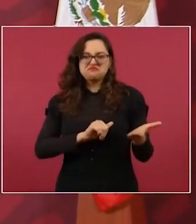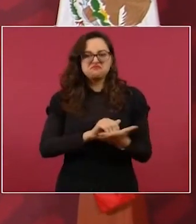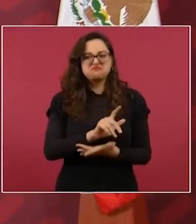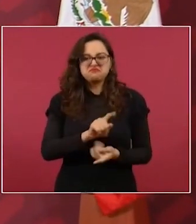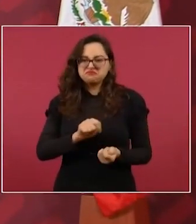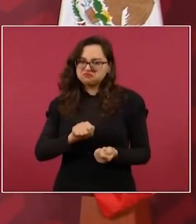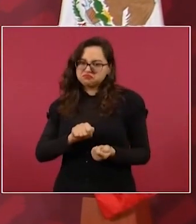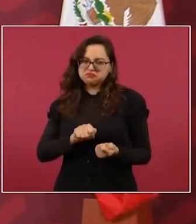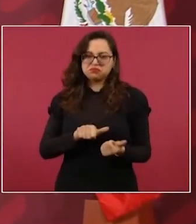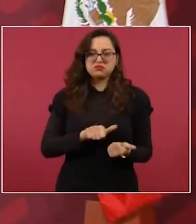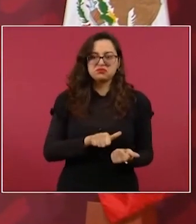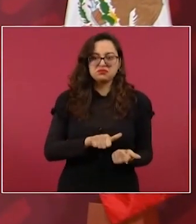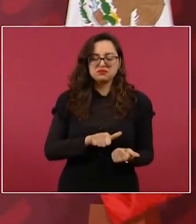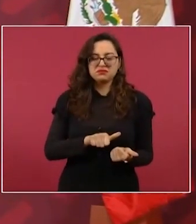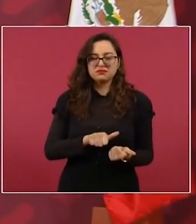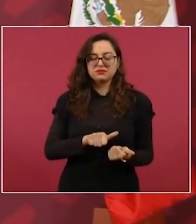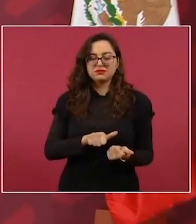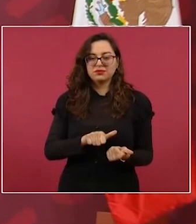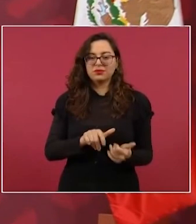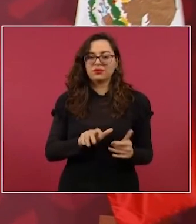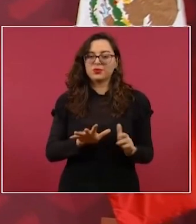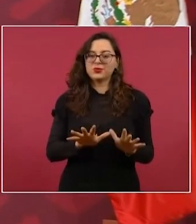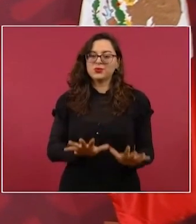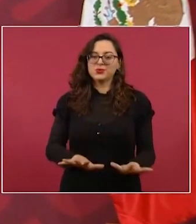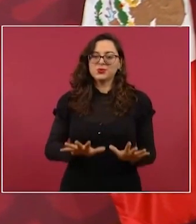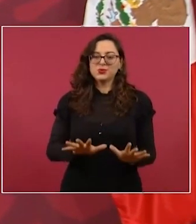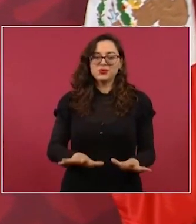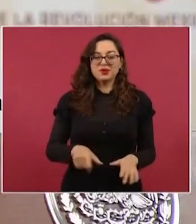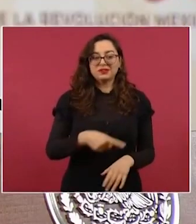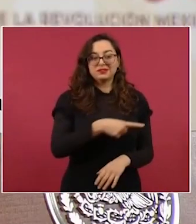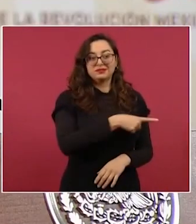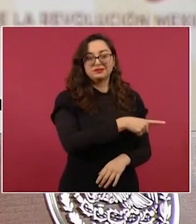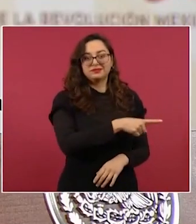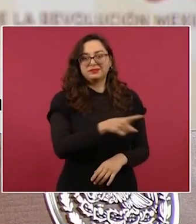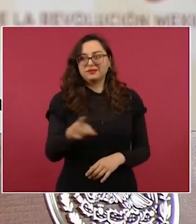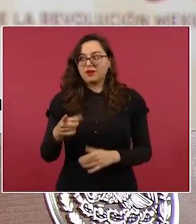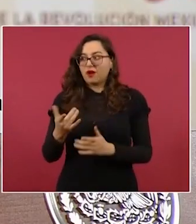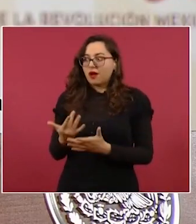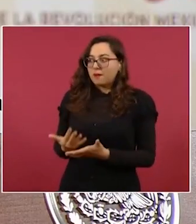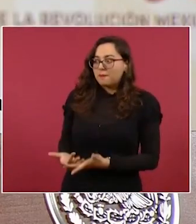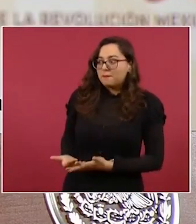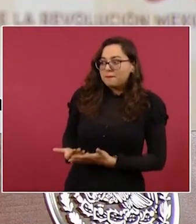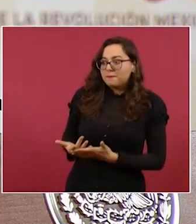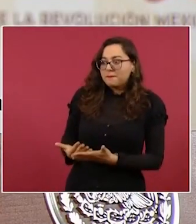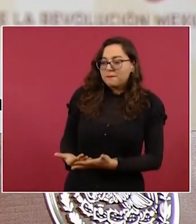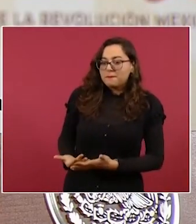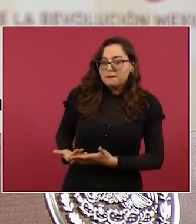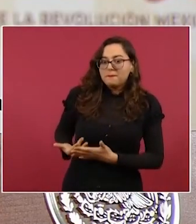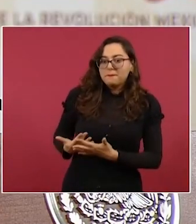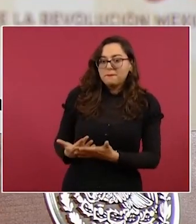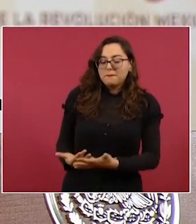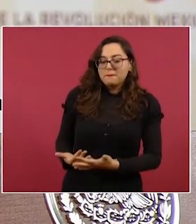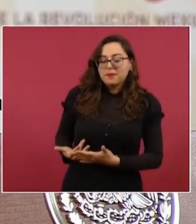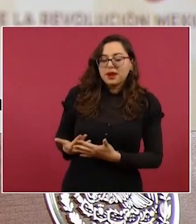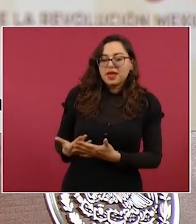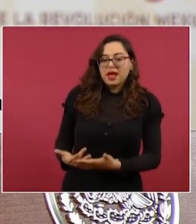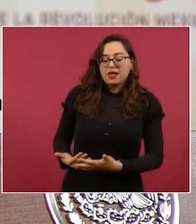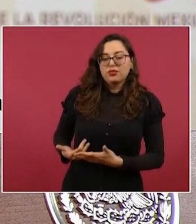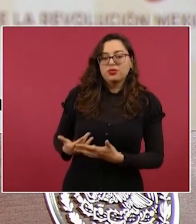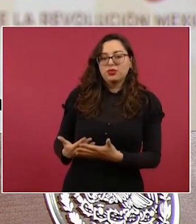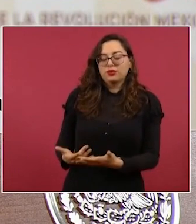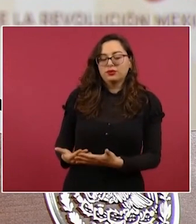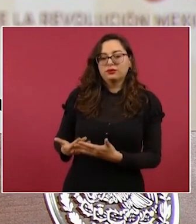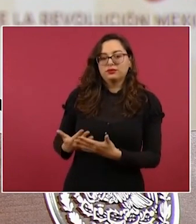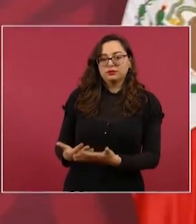de Justicia de la Nación, pone en claro cómo piensa. Cómo piensa respecto a la